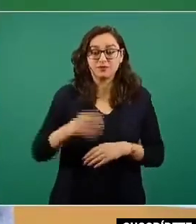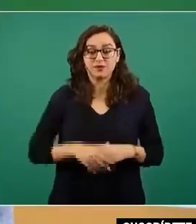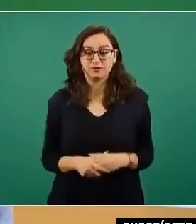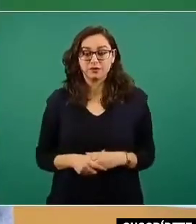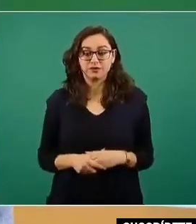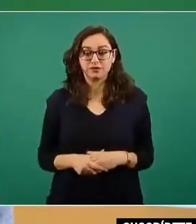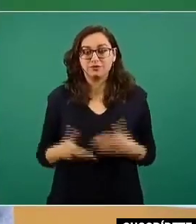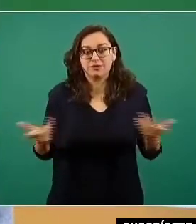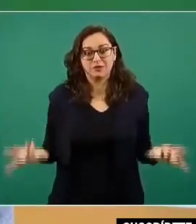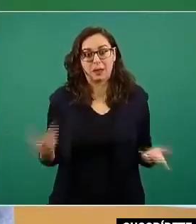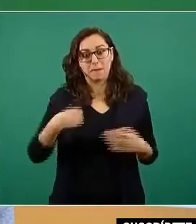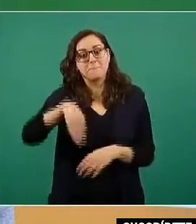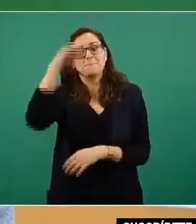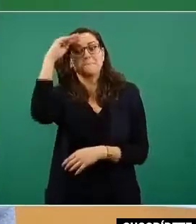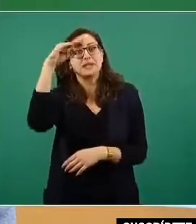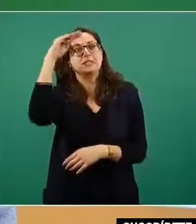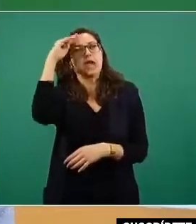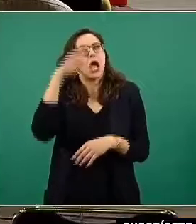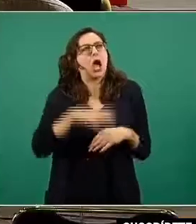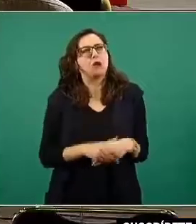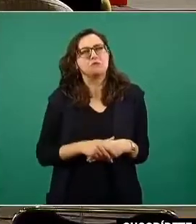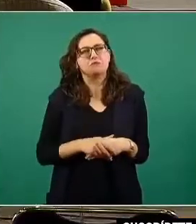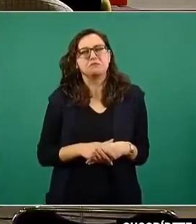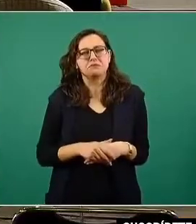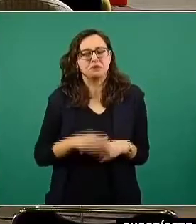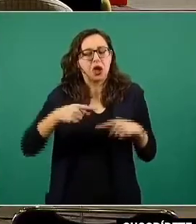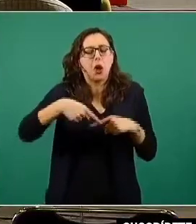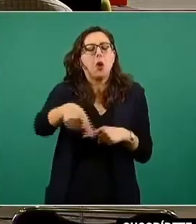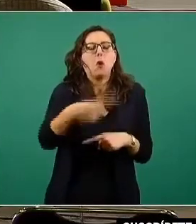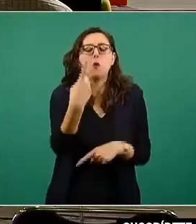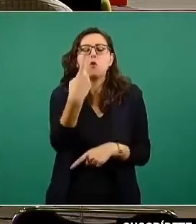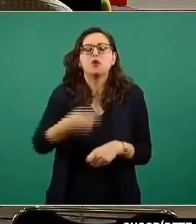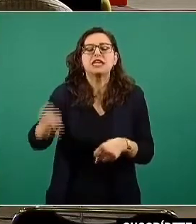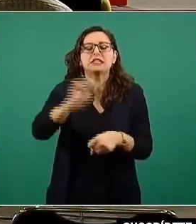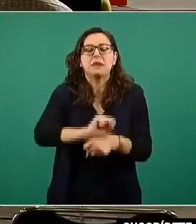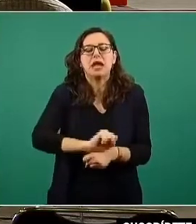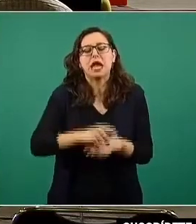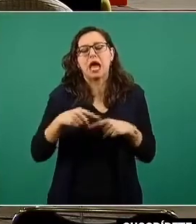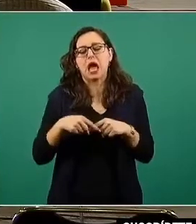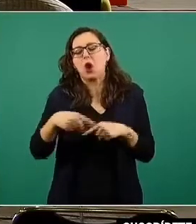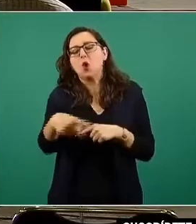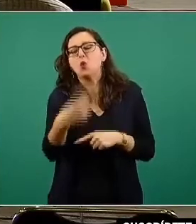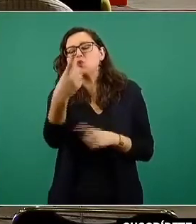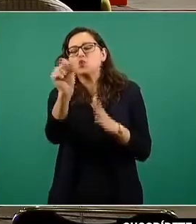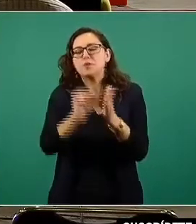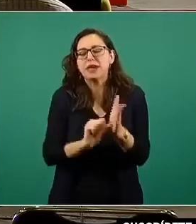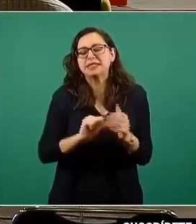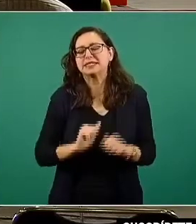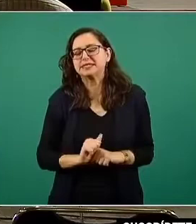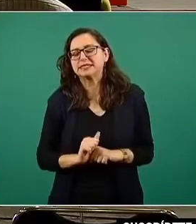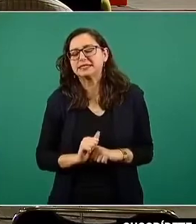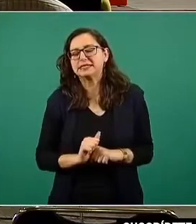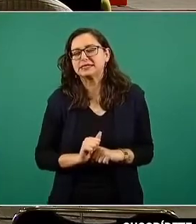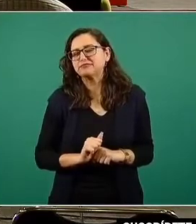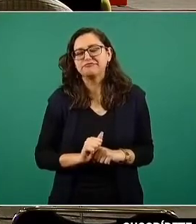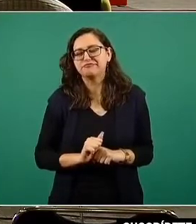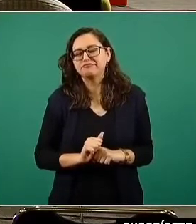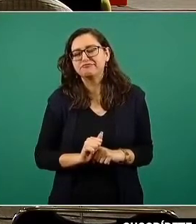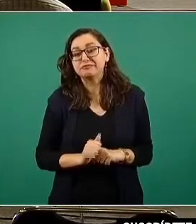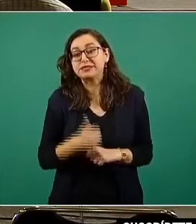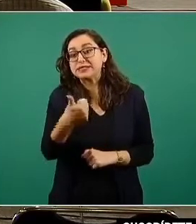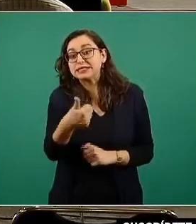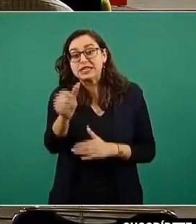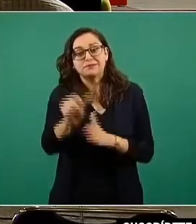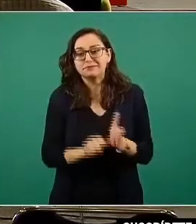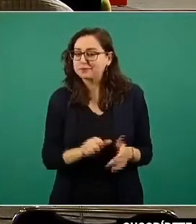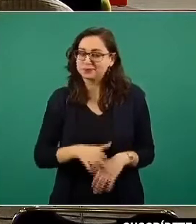es realista pensar que eso va a ocurrir en una semana, en un mes, en 6 meses, quizá no